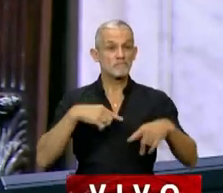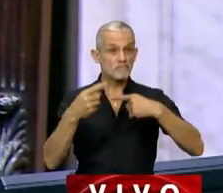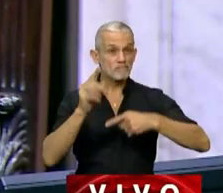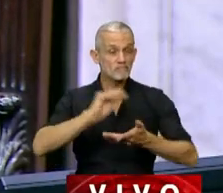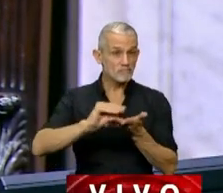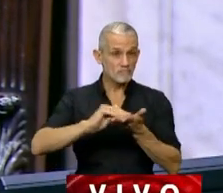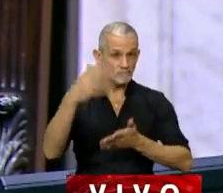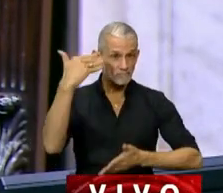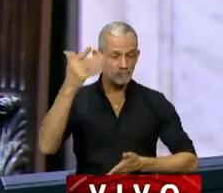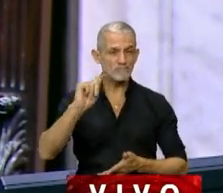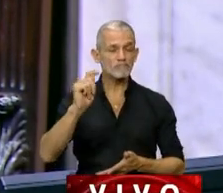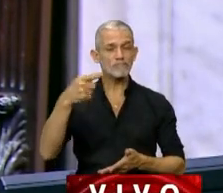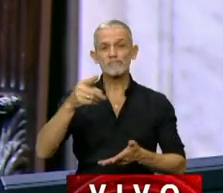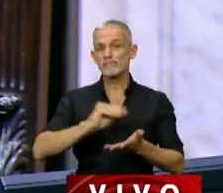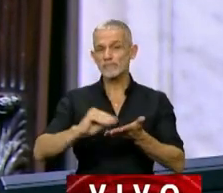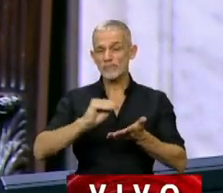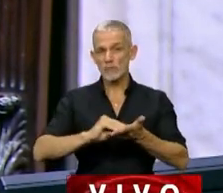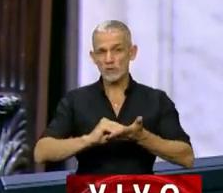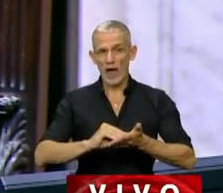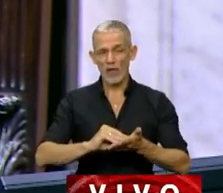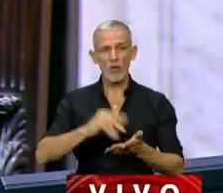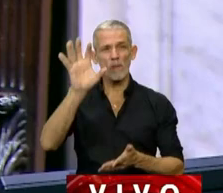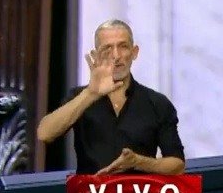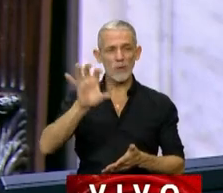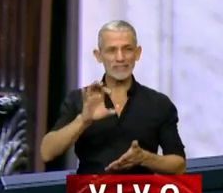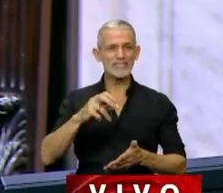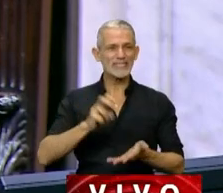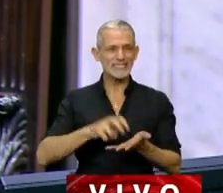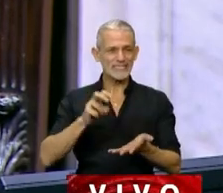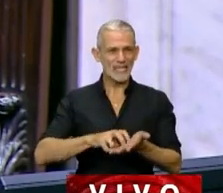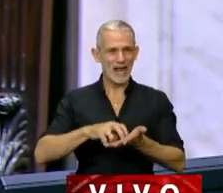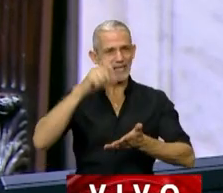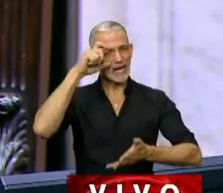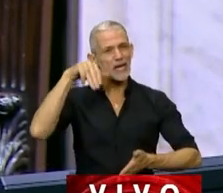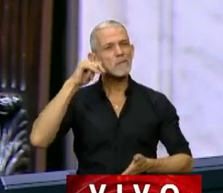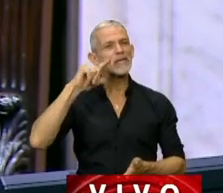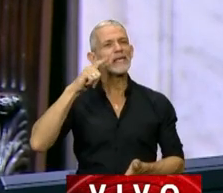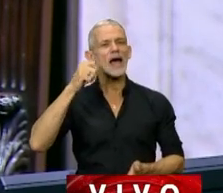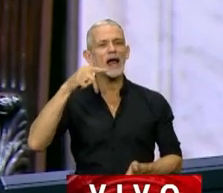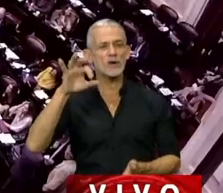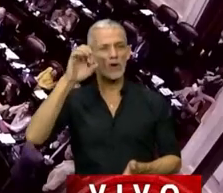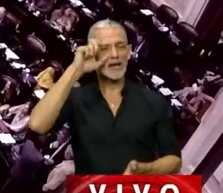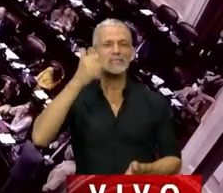Continúa en el uso de la palabra el diputado por la provincia de Salta, Emiliano Estrada.